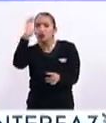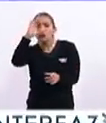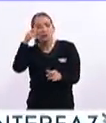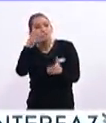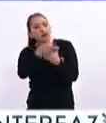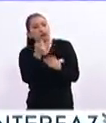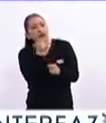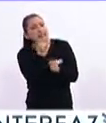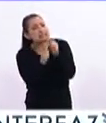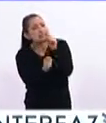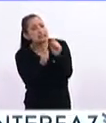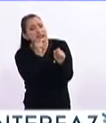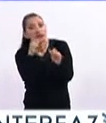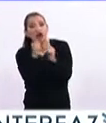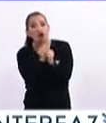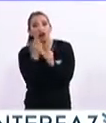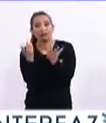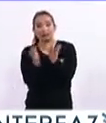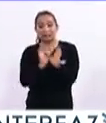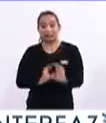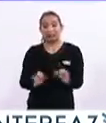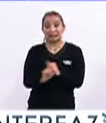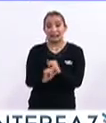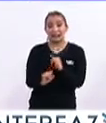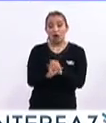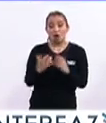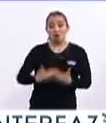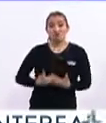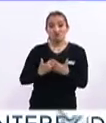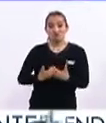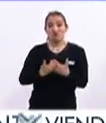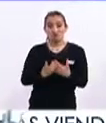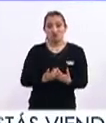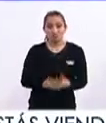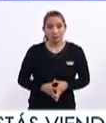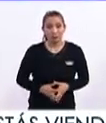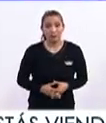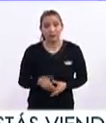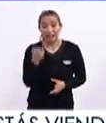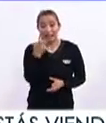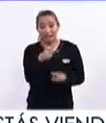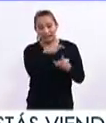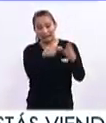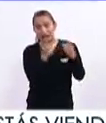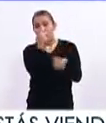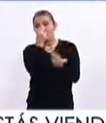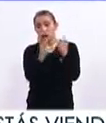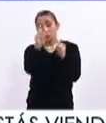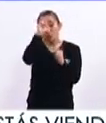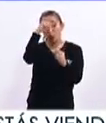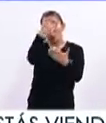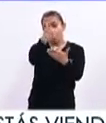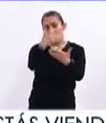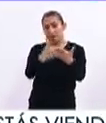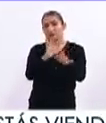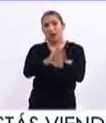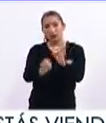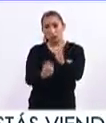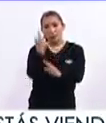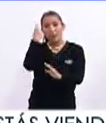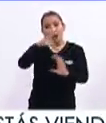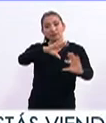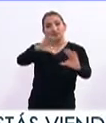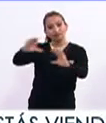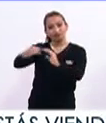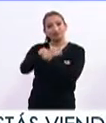curiosidad de las personas a través de los medios digitales y electrónicos. Estas son algunas de las propuestas más novedosas para